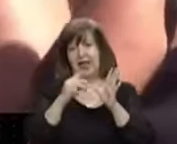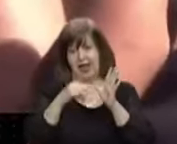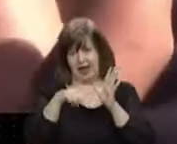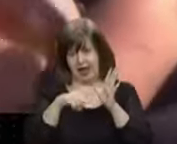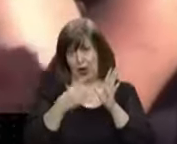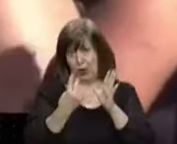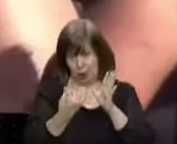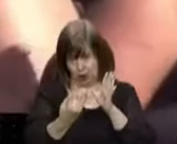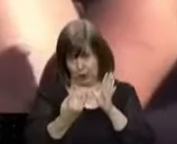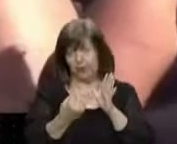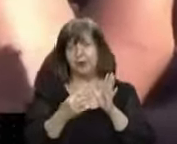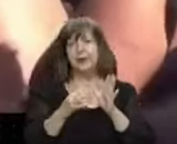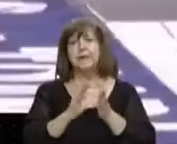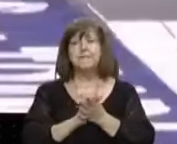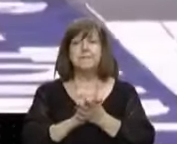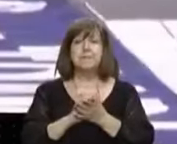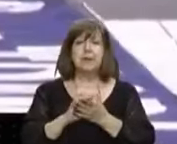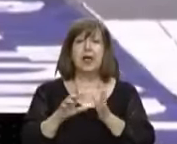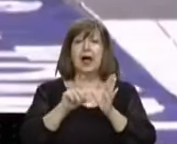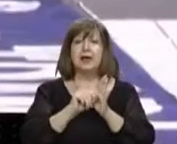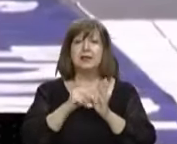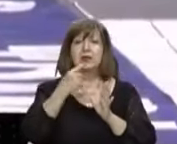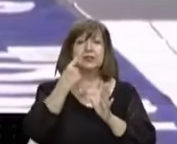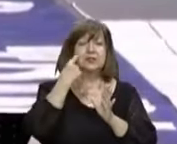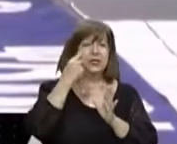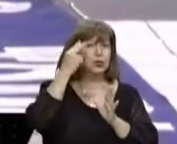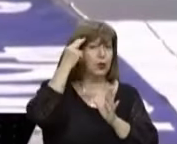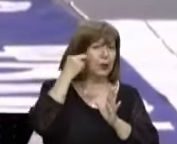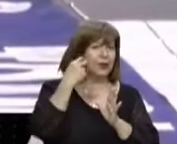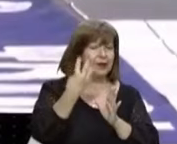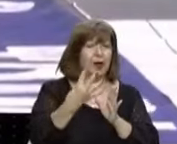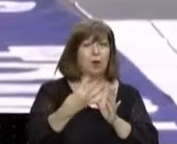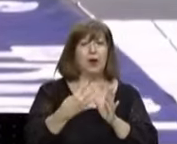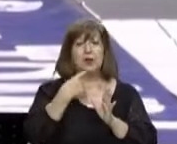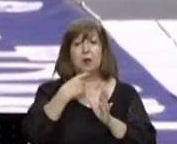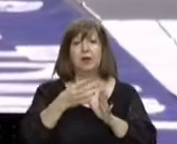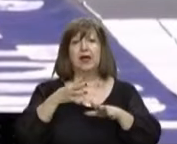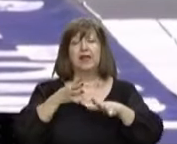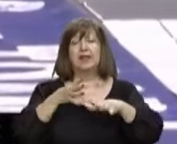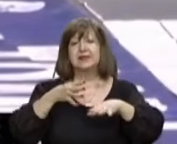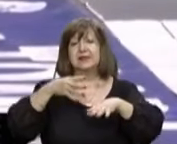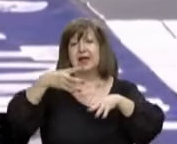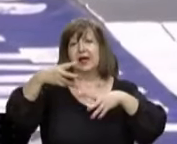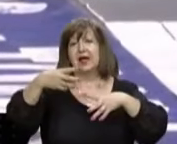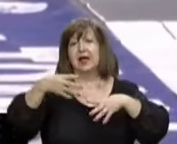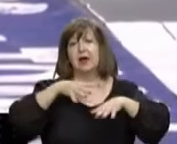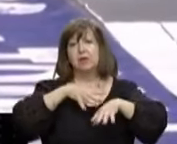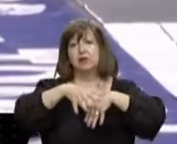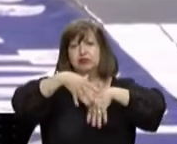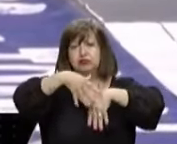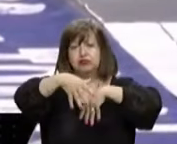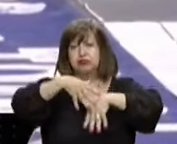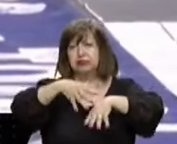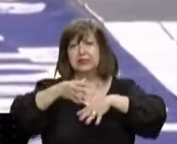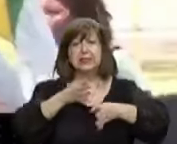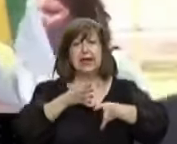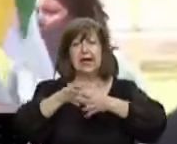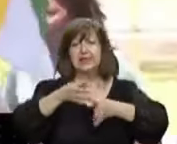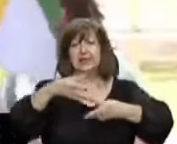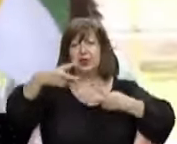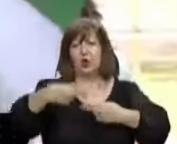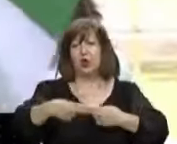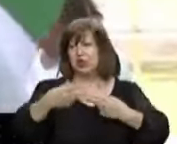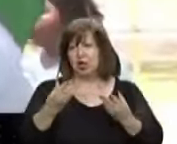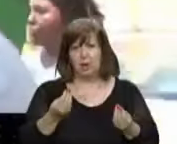por estas horas? Eso es el artículo 194, en principio sería interrupción del tránsito, básicamente. Nuestra abogada ha estado presente